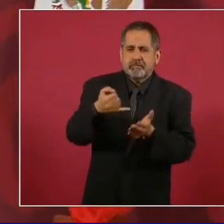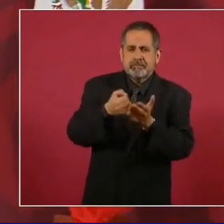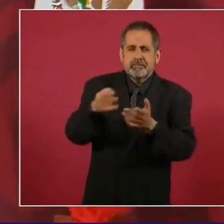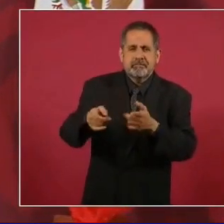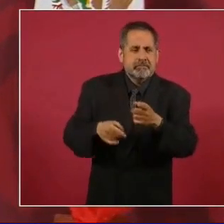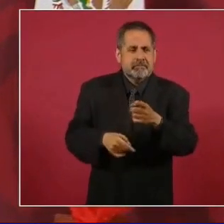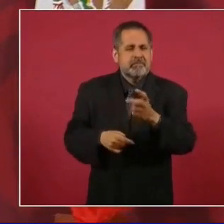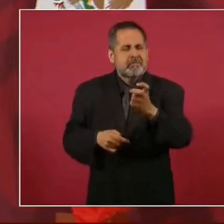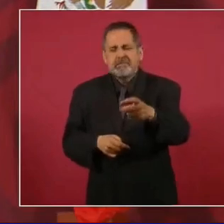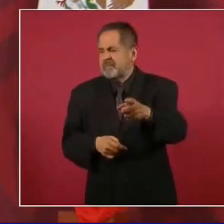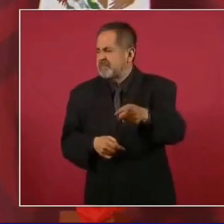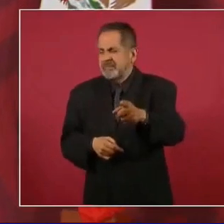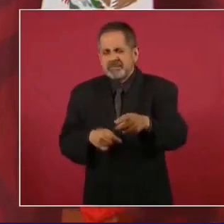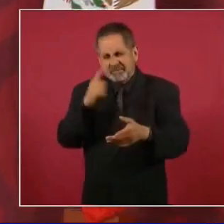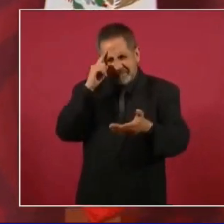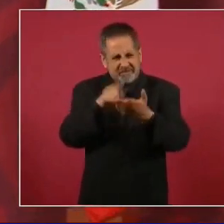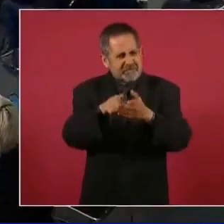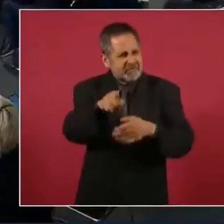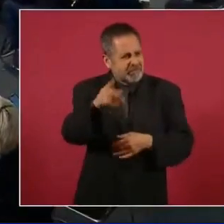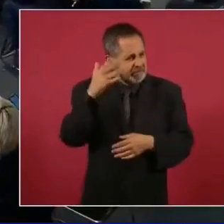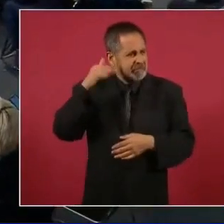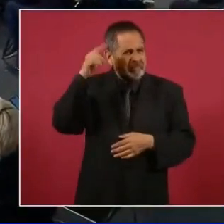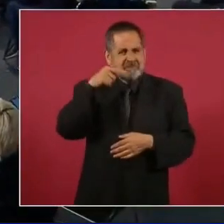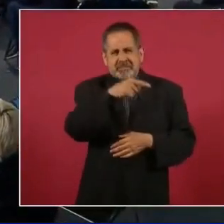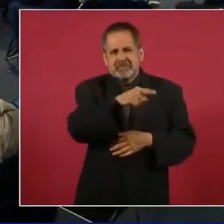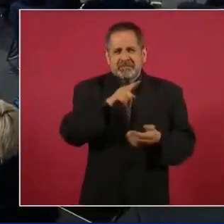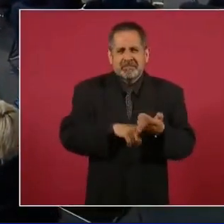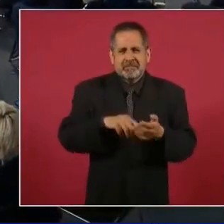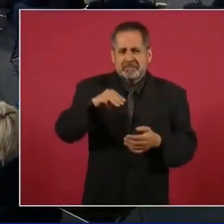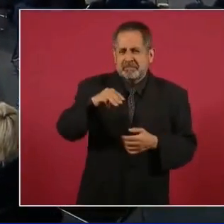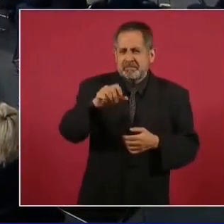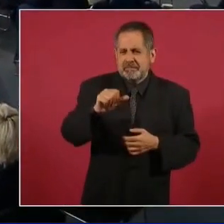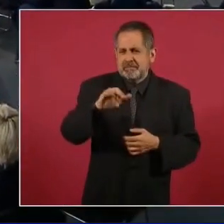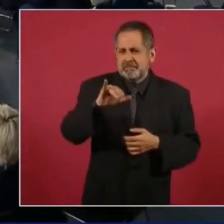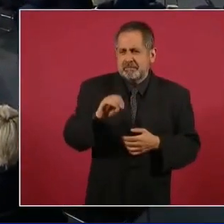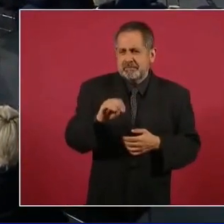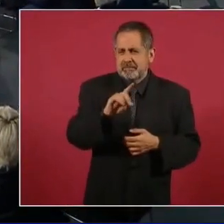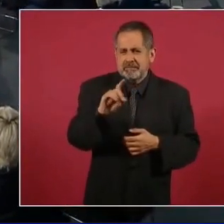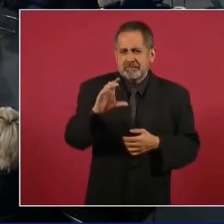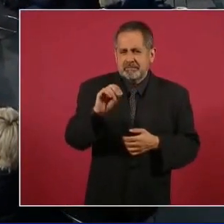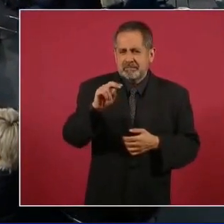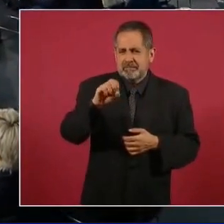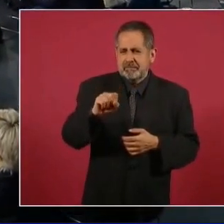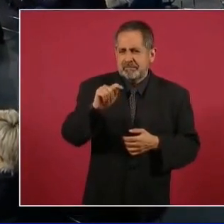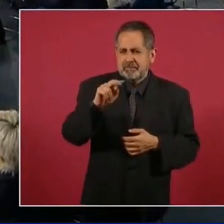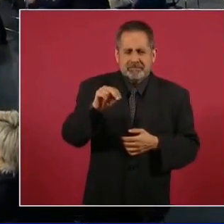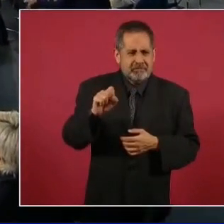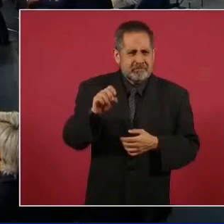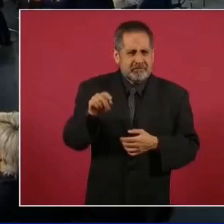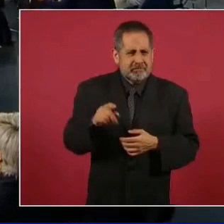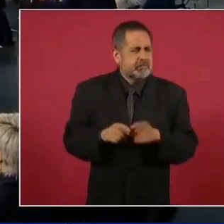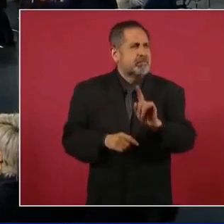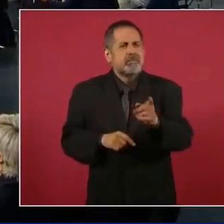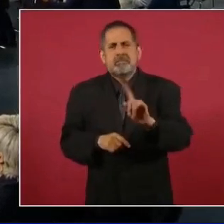Sí, creo que ahí estaba Mario de Constanzo, sí.